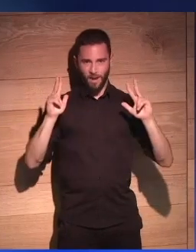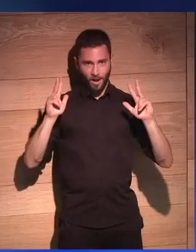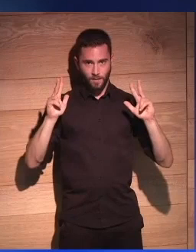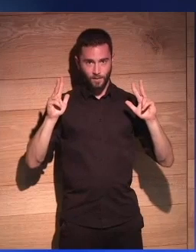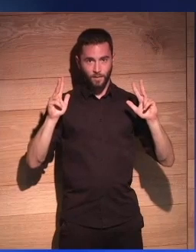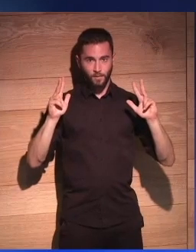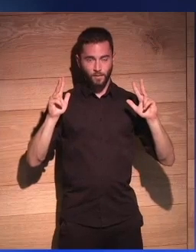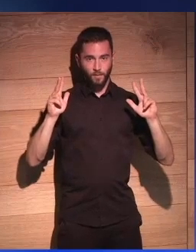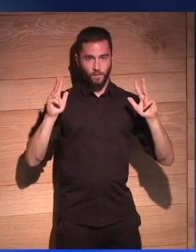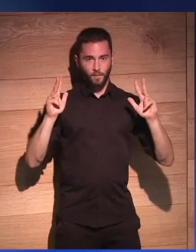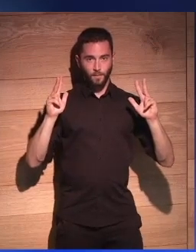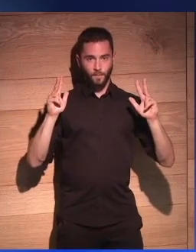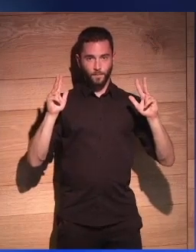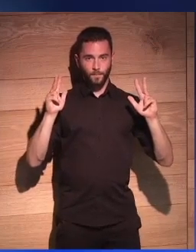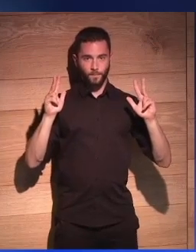Que